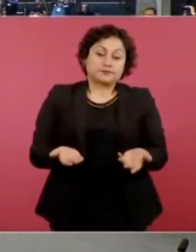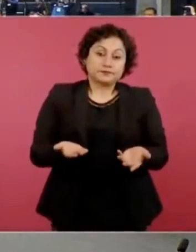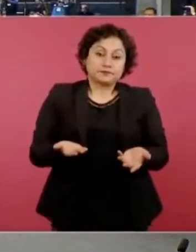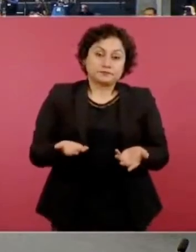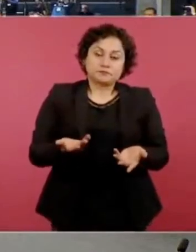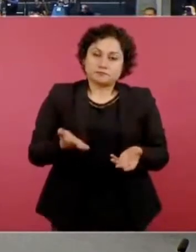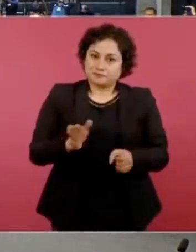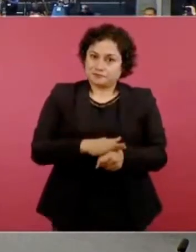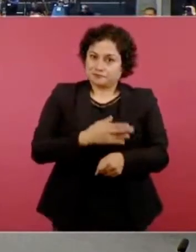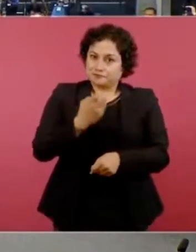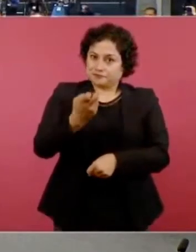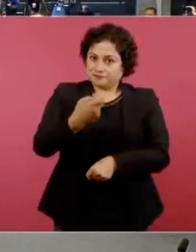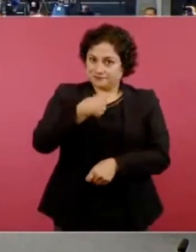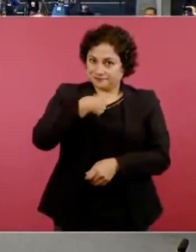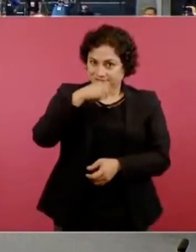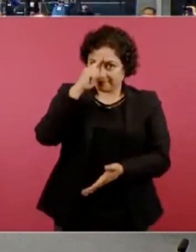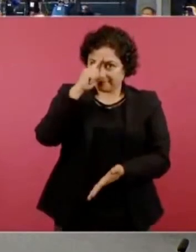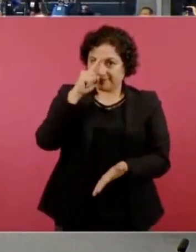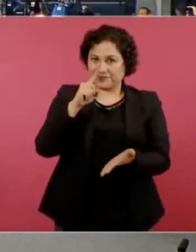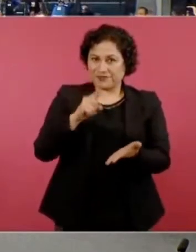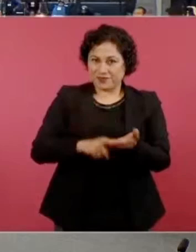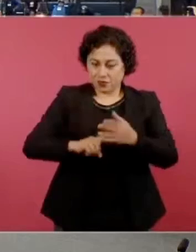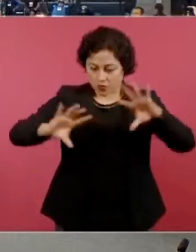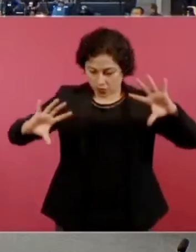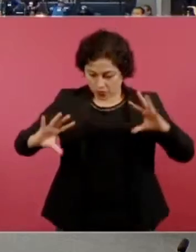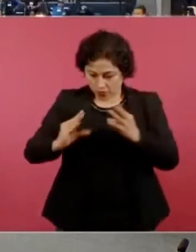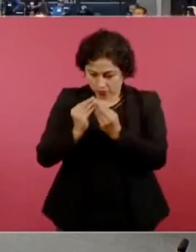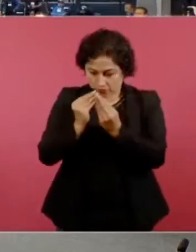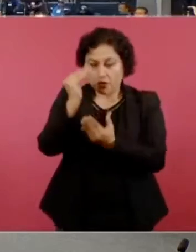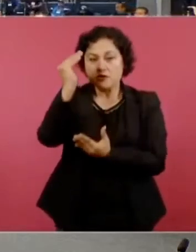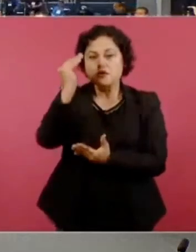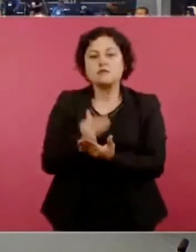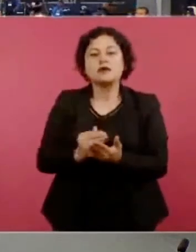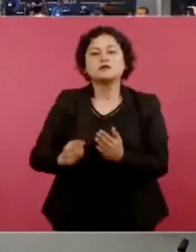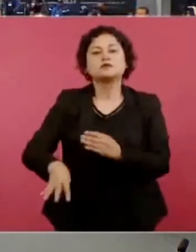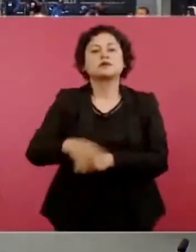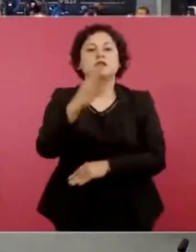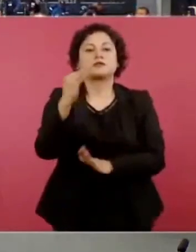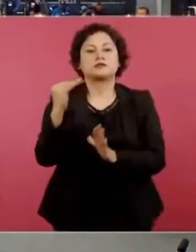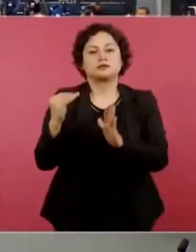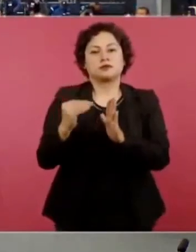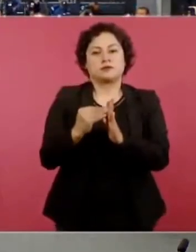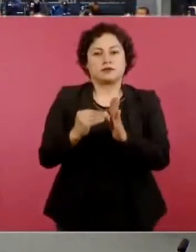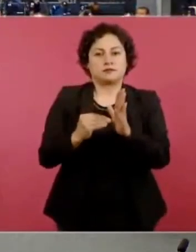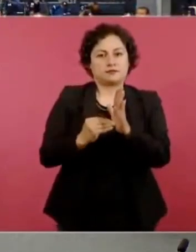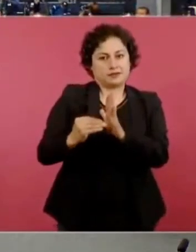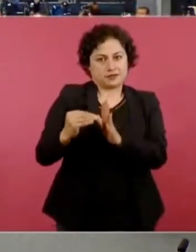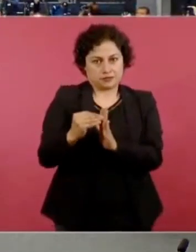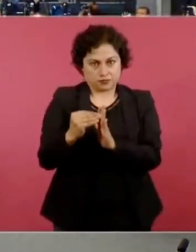creo que quedaba en 14,000 millones. Y entonces le pedí